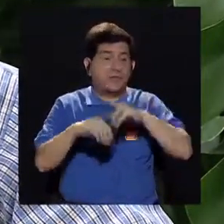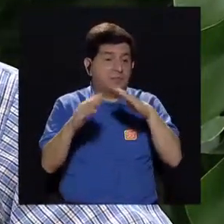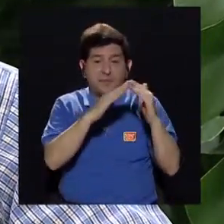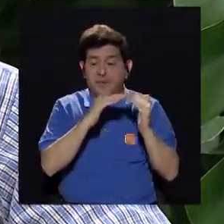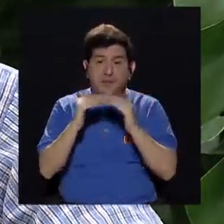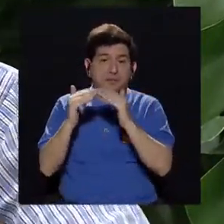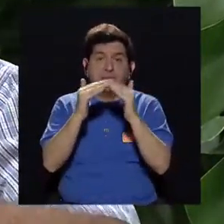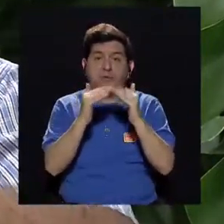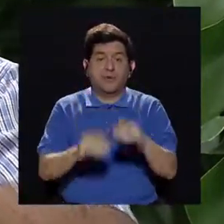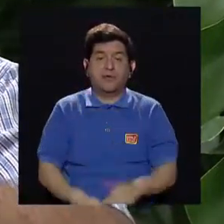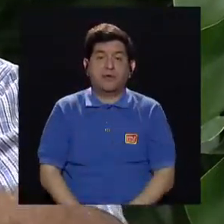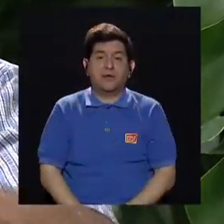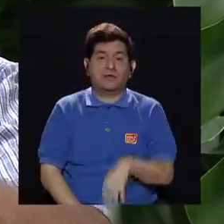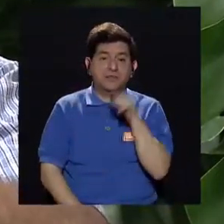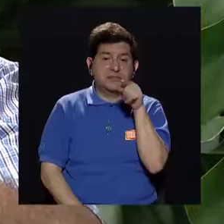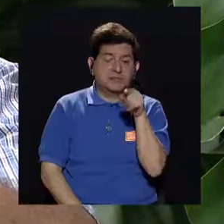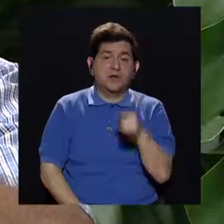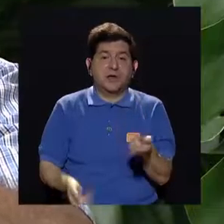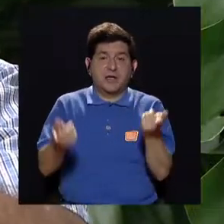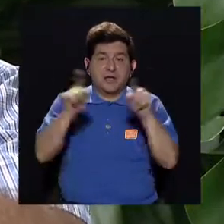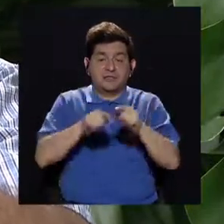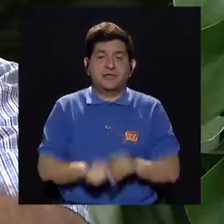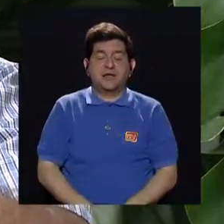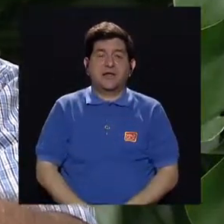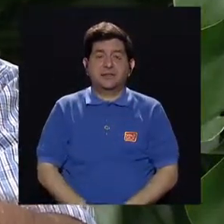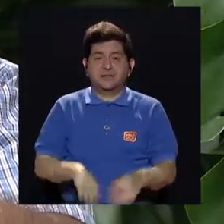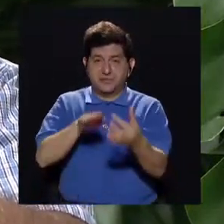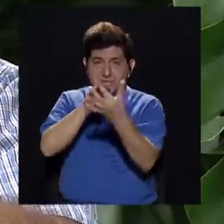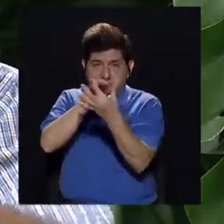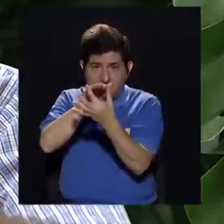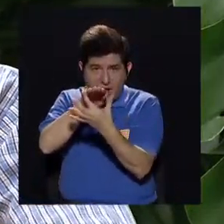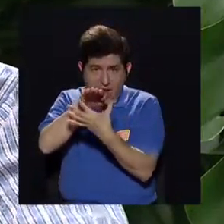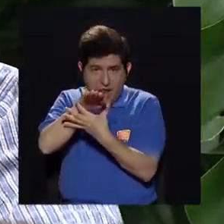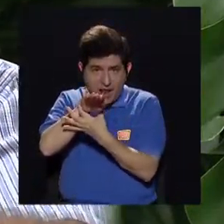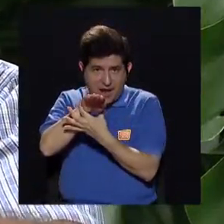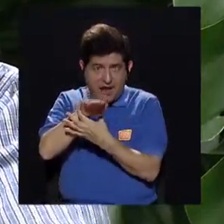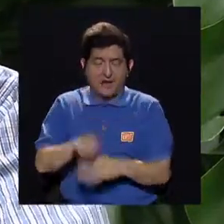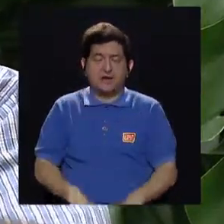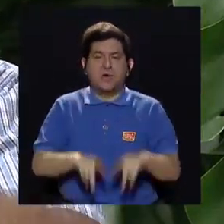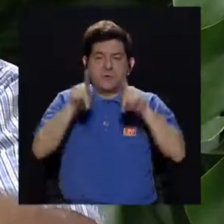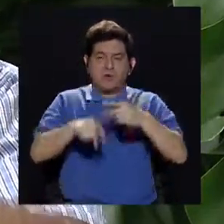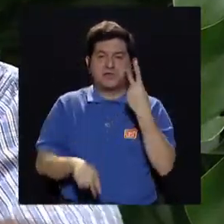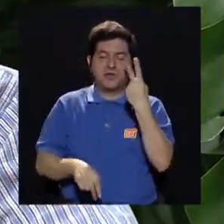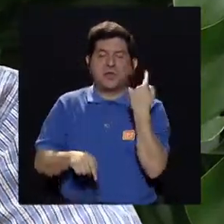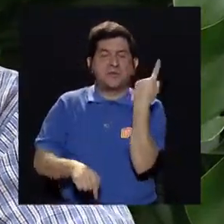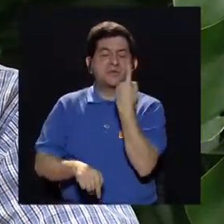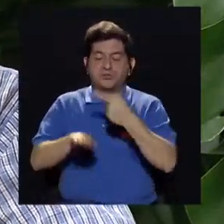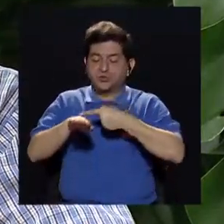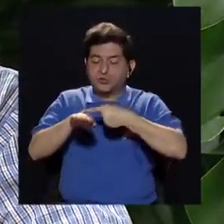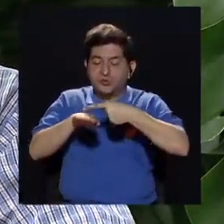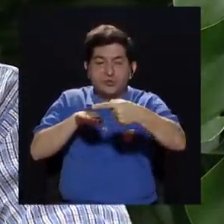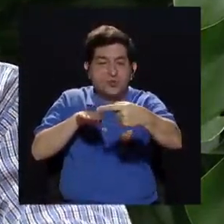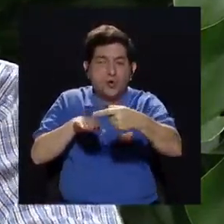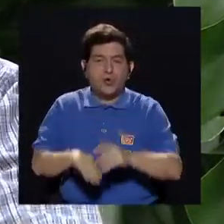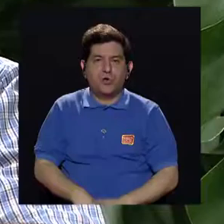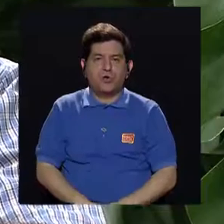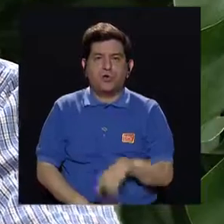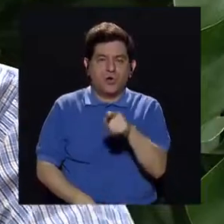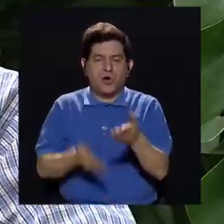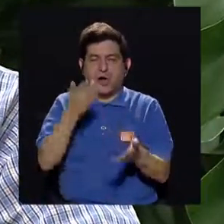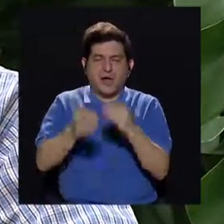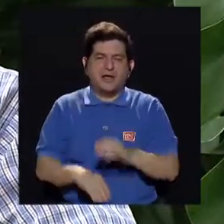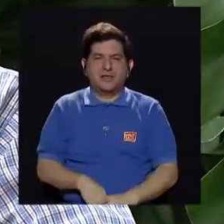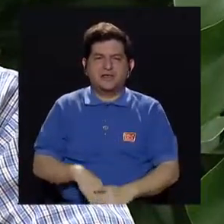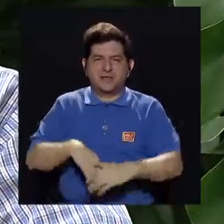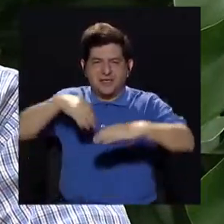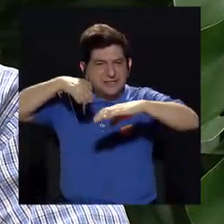alguna población, es la anchura del pie, que normalmente la gente lo que mide es el largo, no lo ancho, entonces cuando se va a meter un zapato no